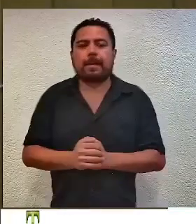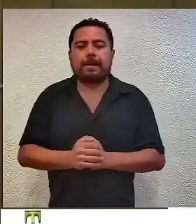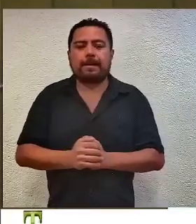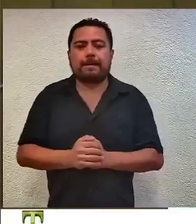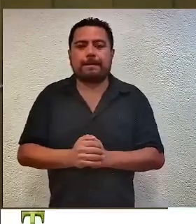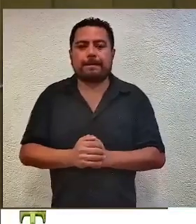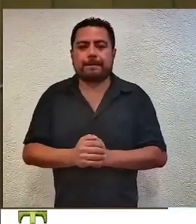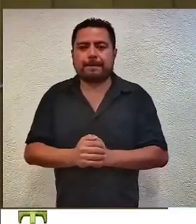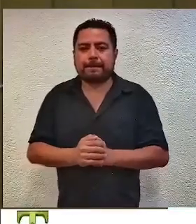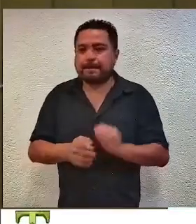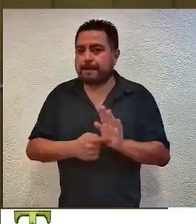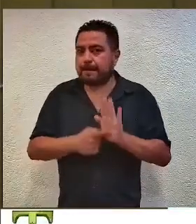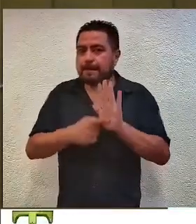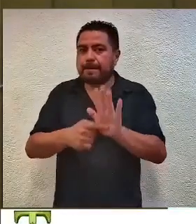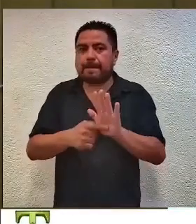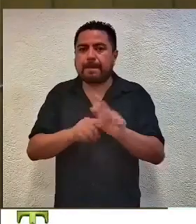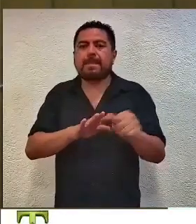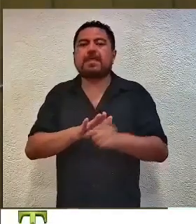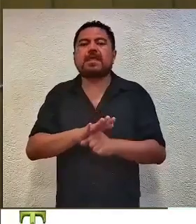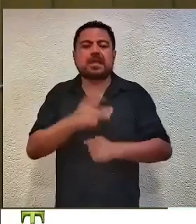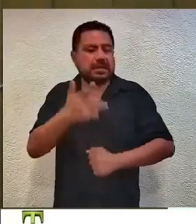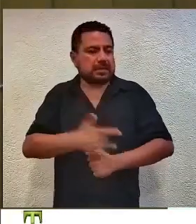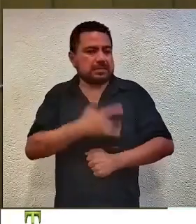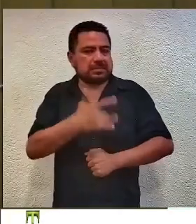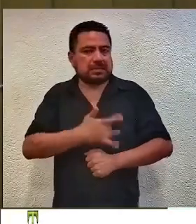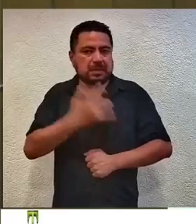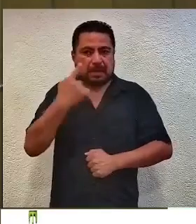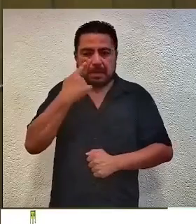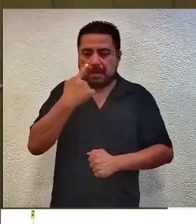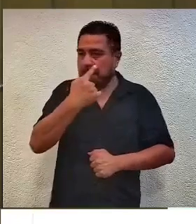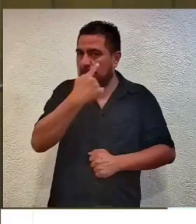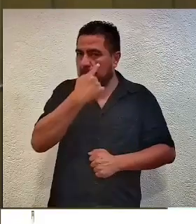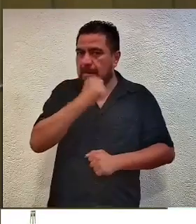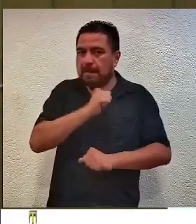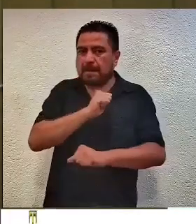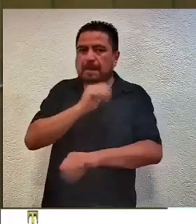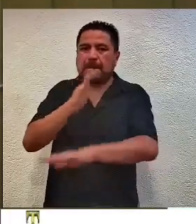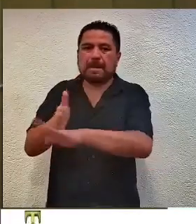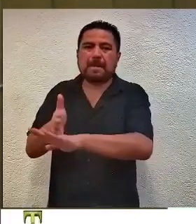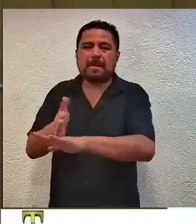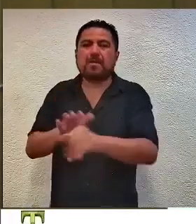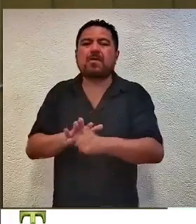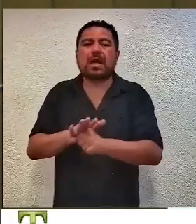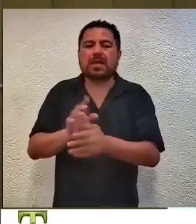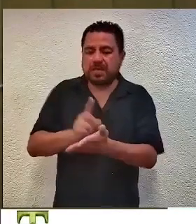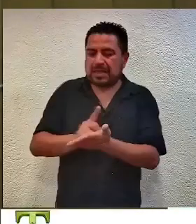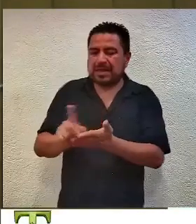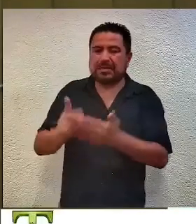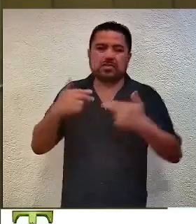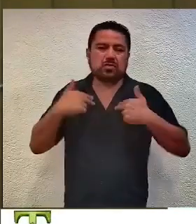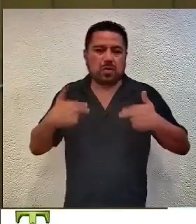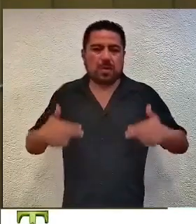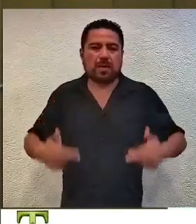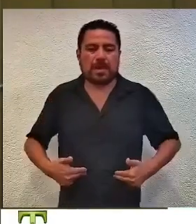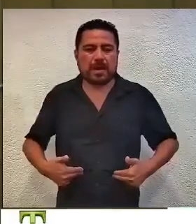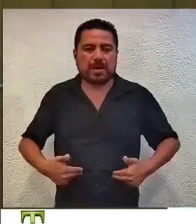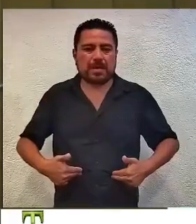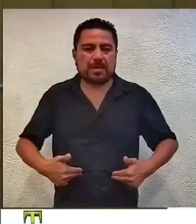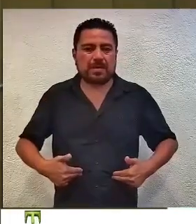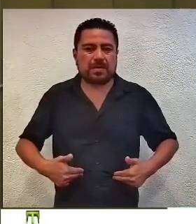se exhibe que una de las partes estima que la resolución impugnada transgrede el derecho humano de tutela judicial